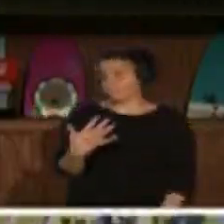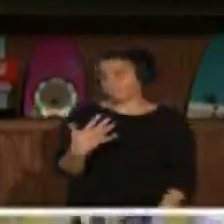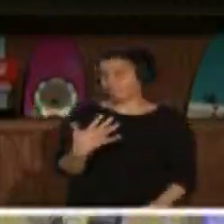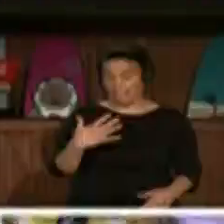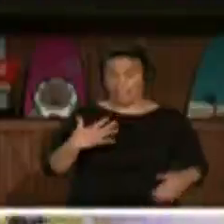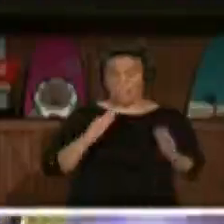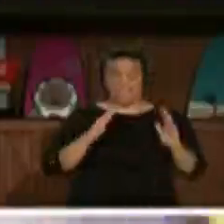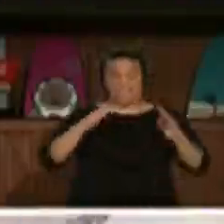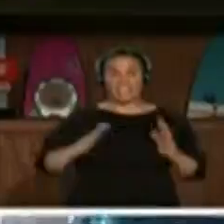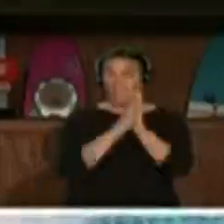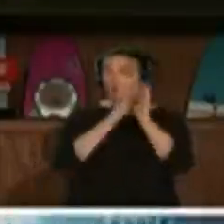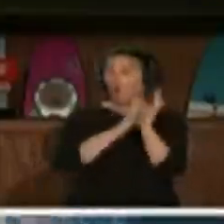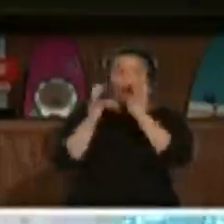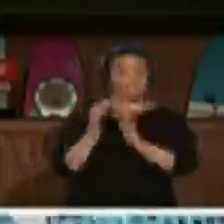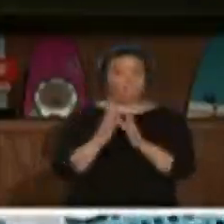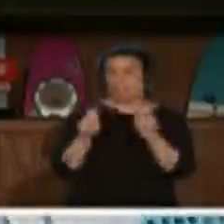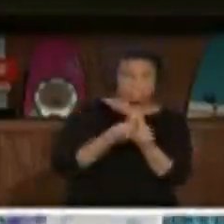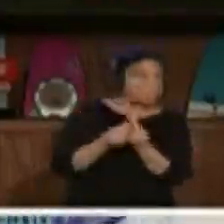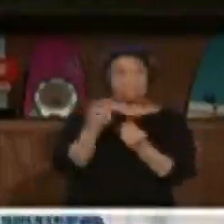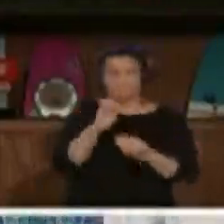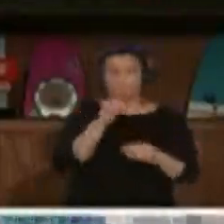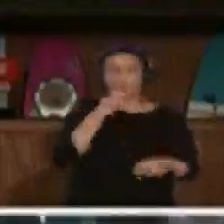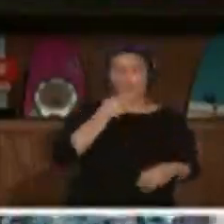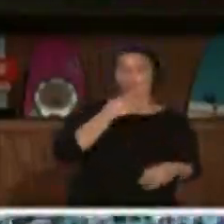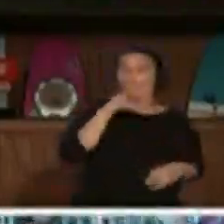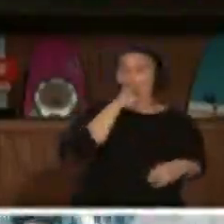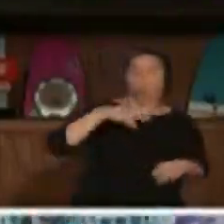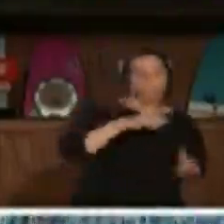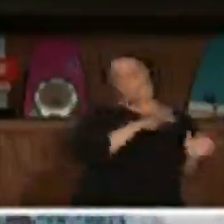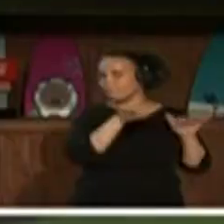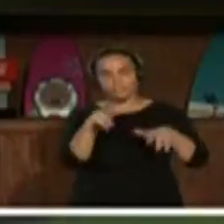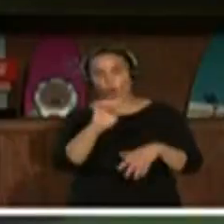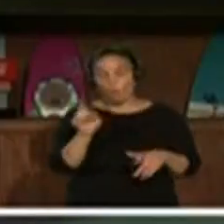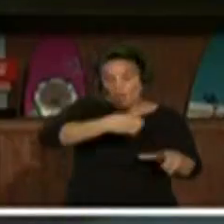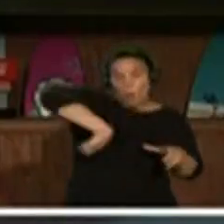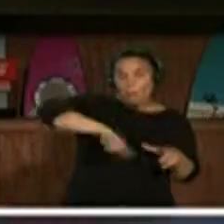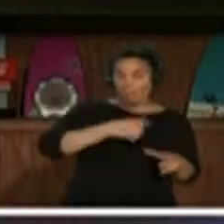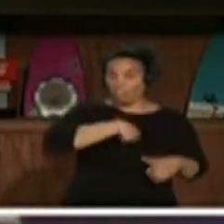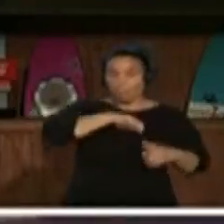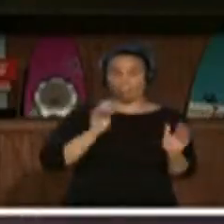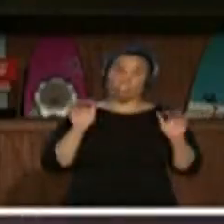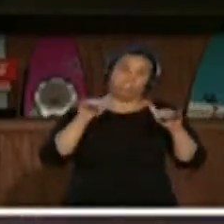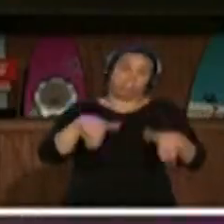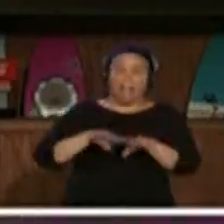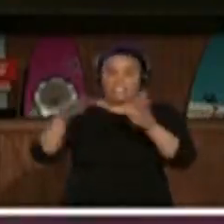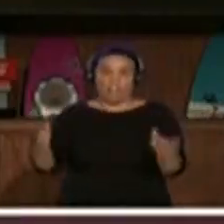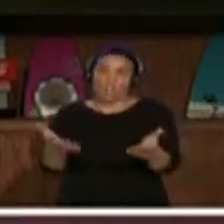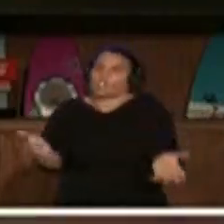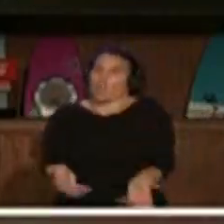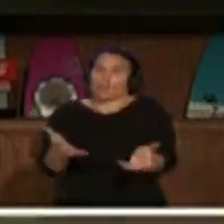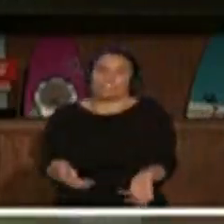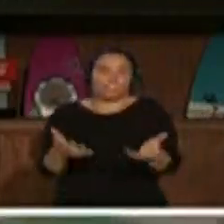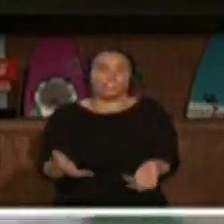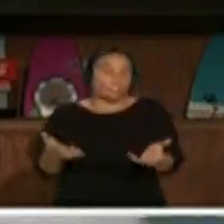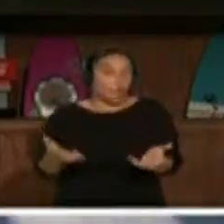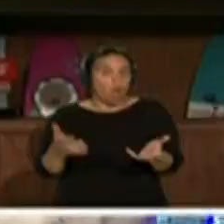José ya no está llena, pues ya no bajan de noche. Ya murió la Plaza España, escenario hoy muy soso, y los grandes